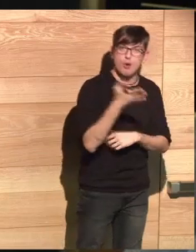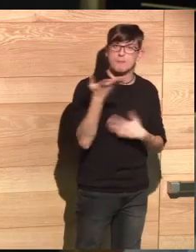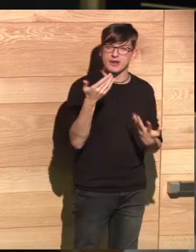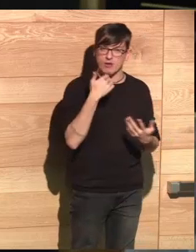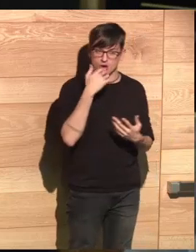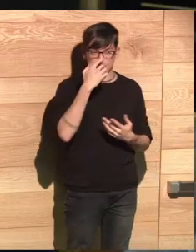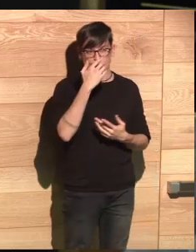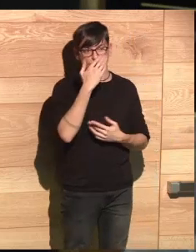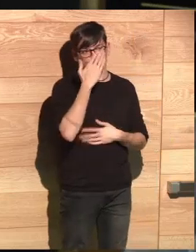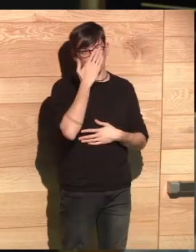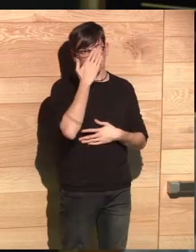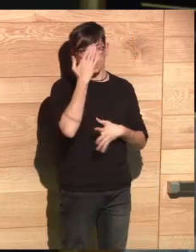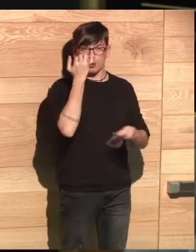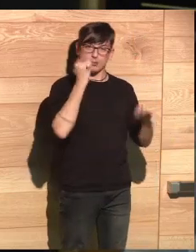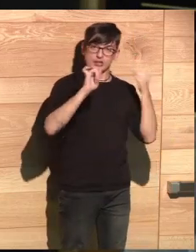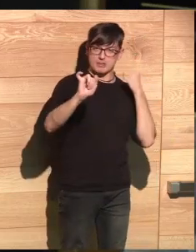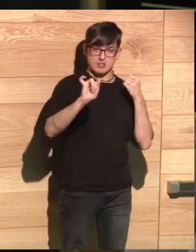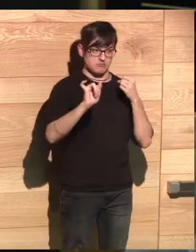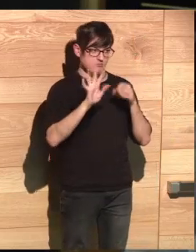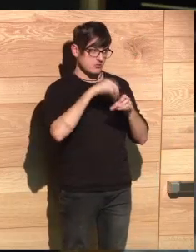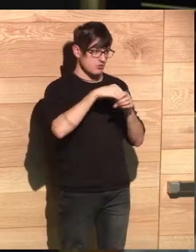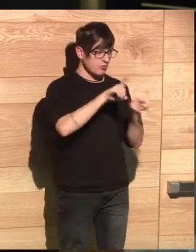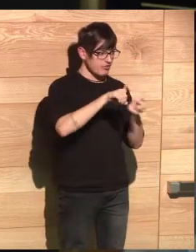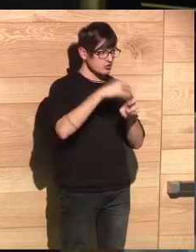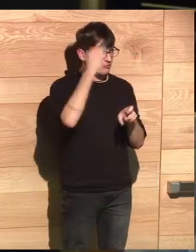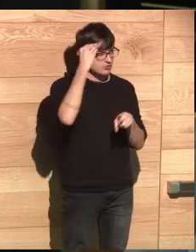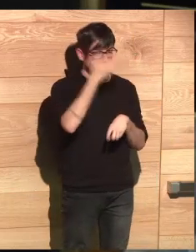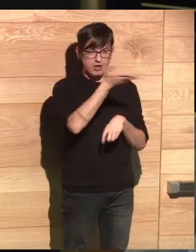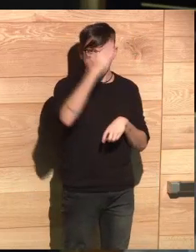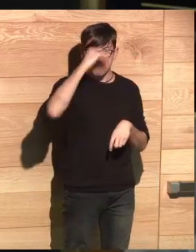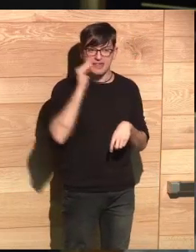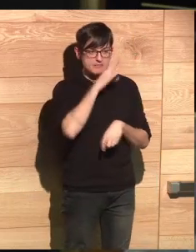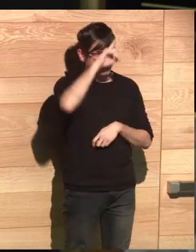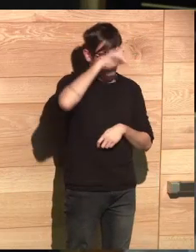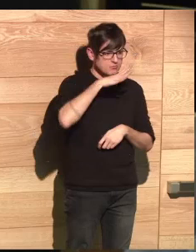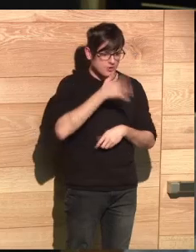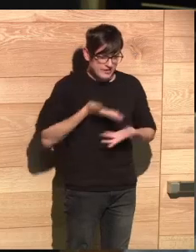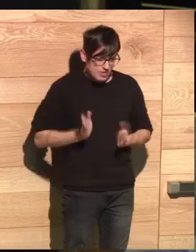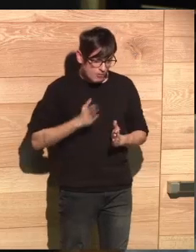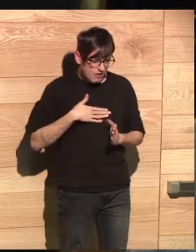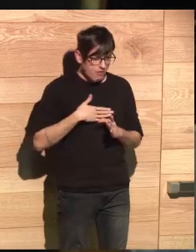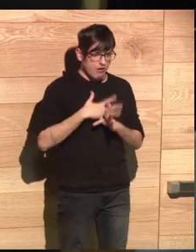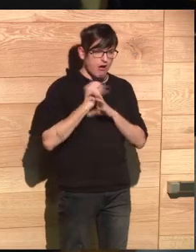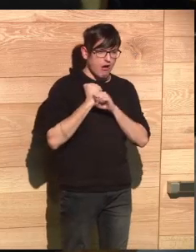la conducta y sobre todo en la educación. Yo creo que aquí hay muchos padres que tienen preocupación de por qué sus hijos juegan mucho